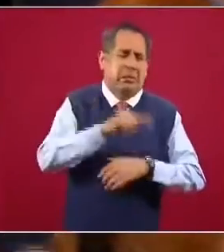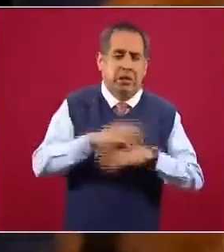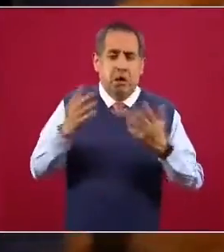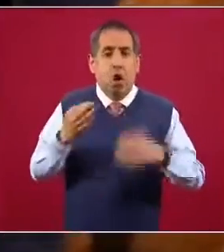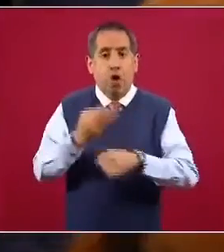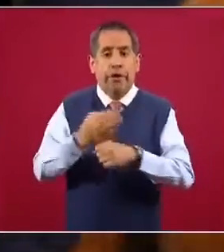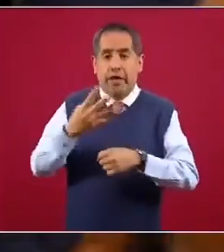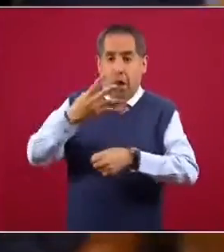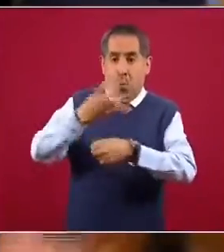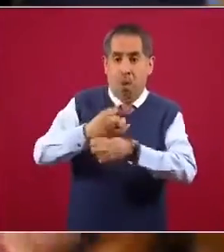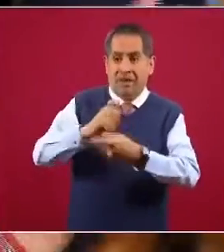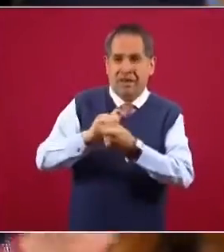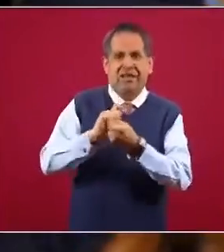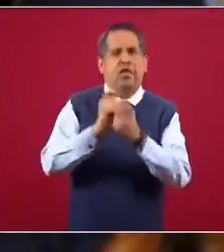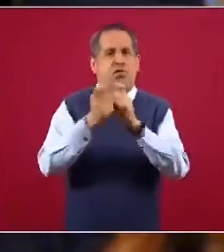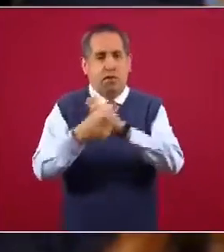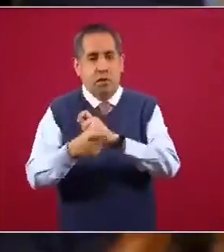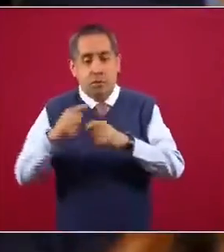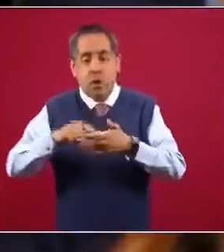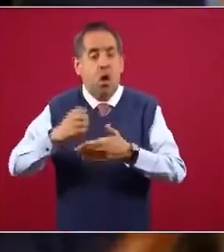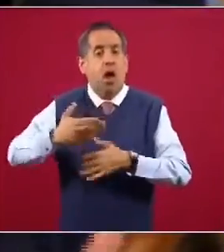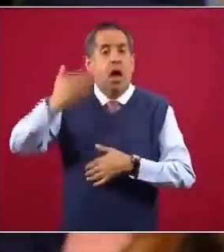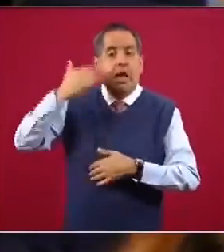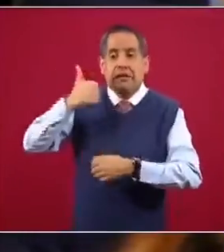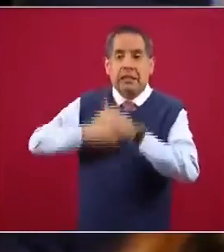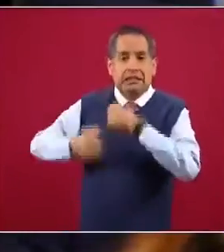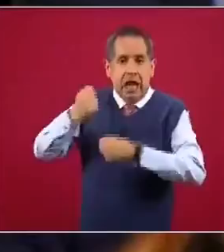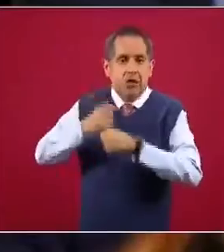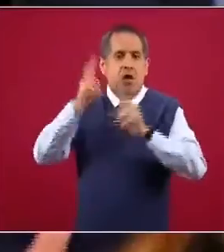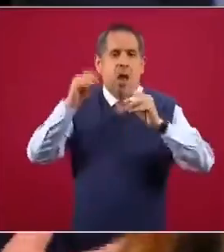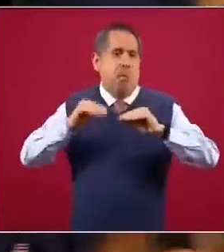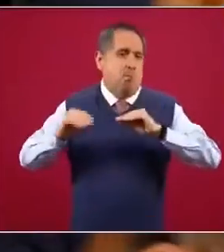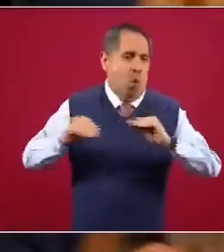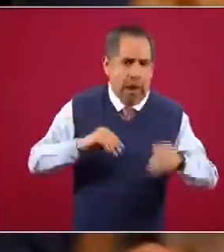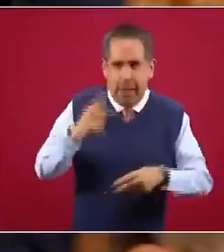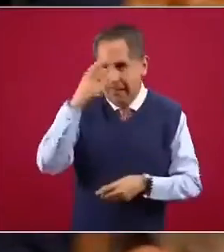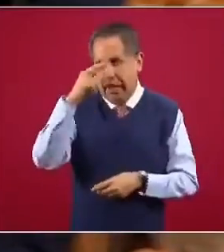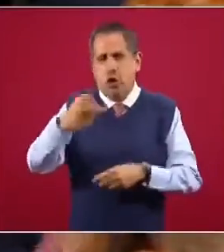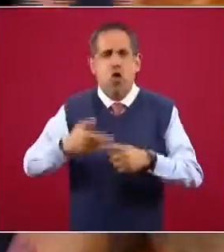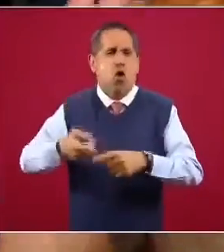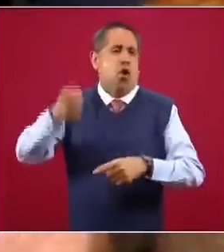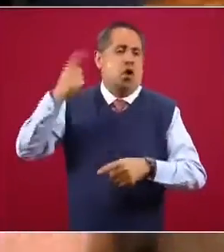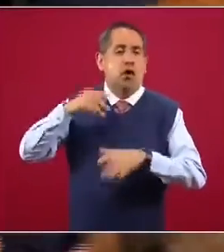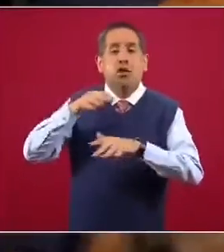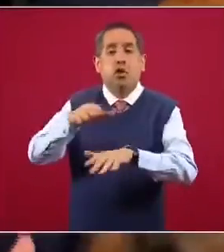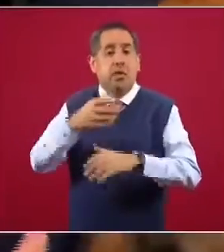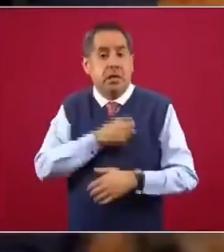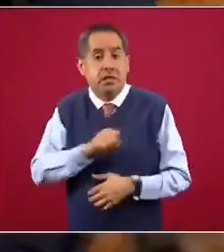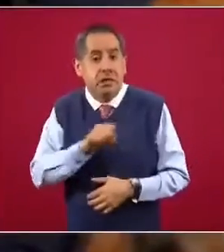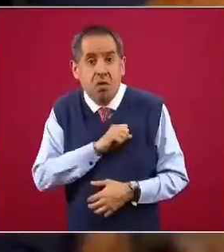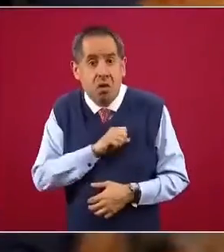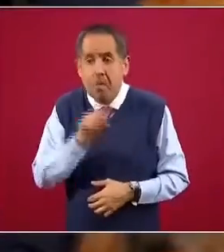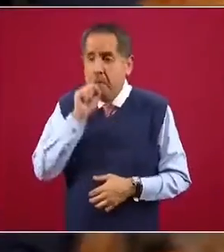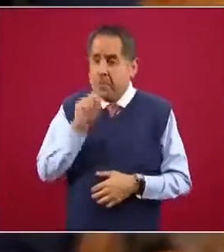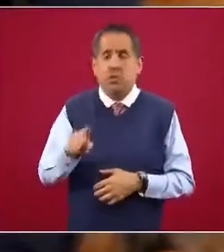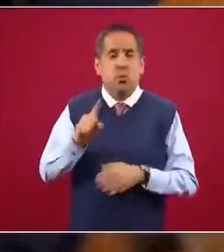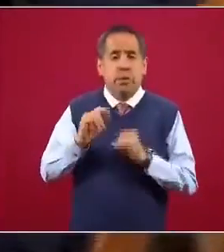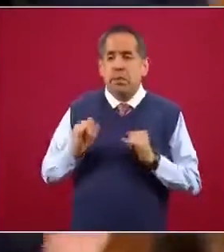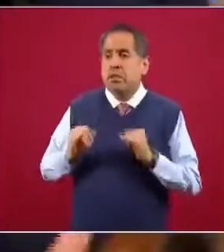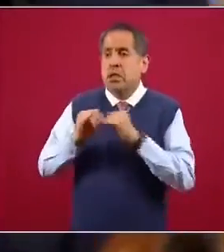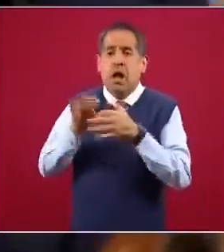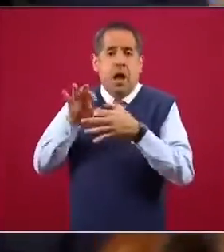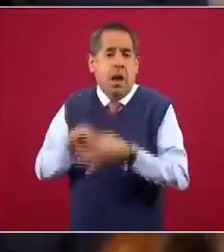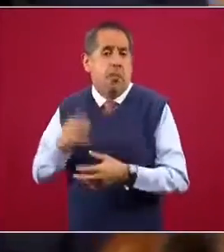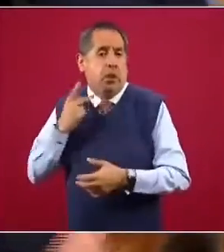cuarta transformación, pero hace 6 años hablamos de mover a México y el discurso en salud es toda una institución, ahí